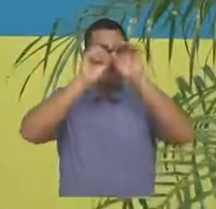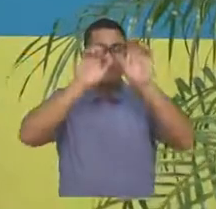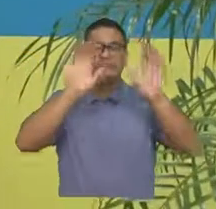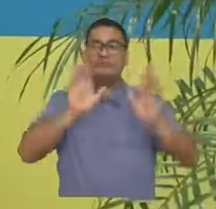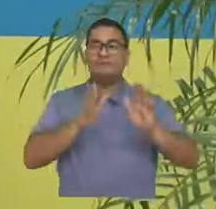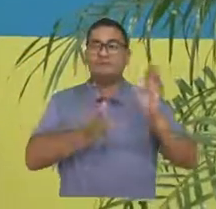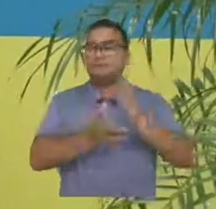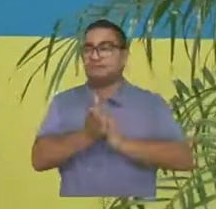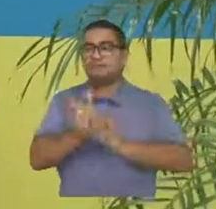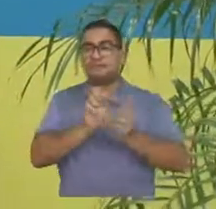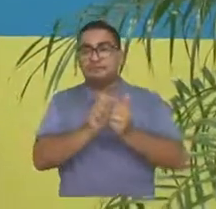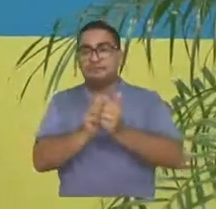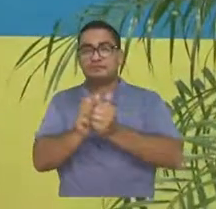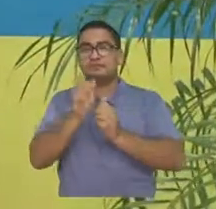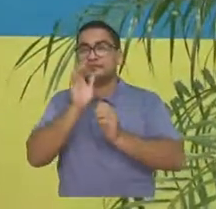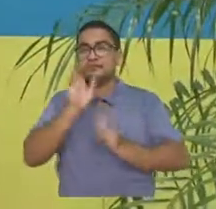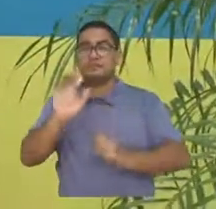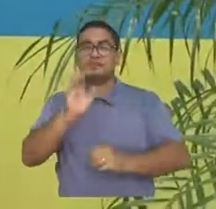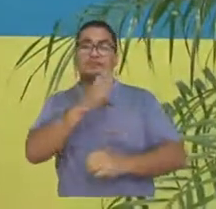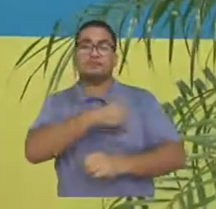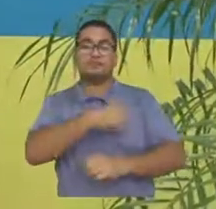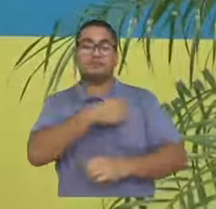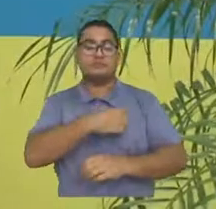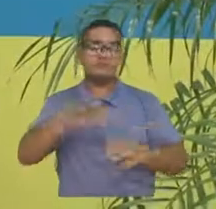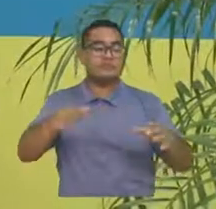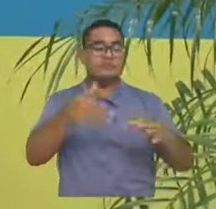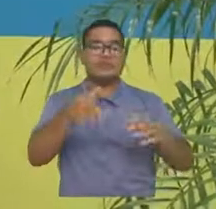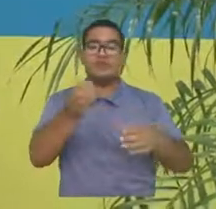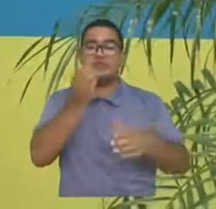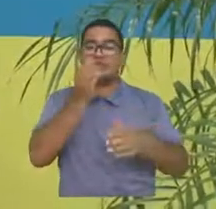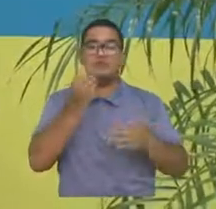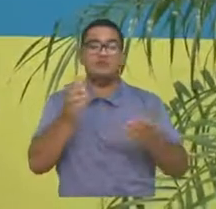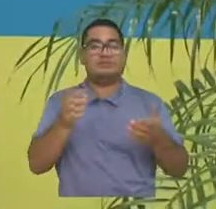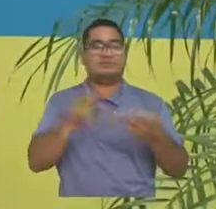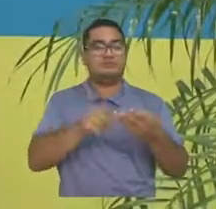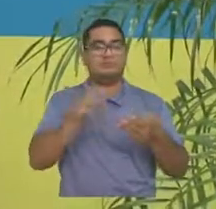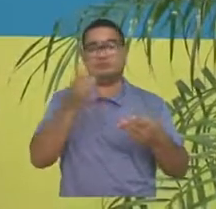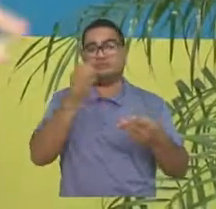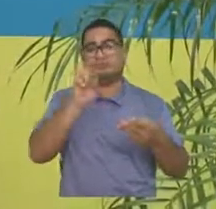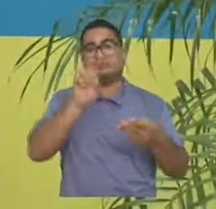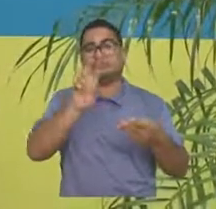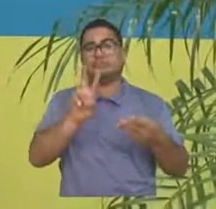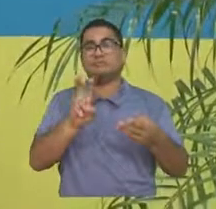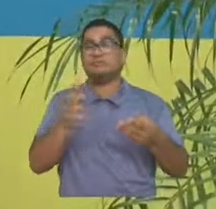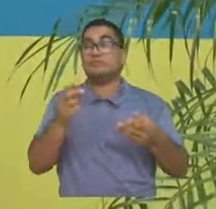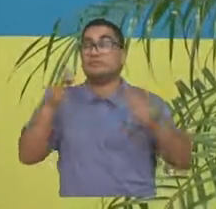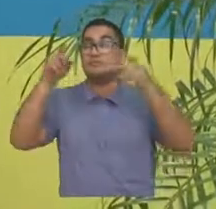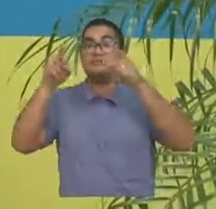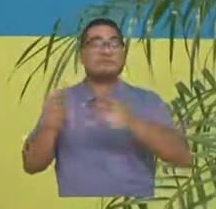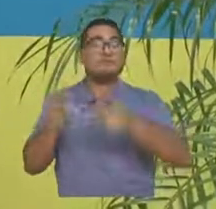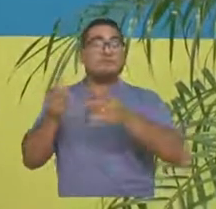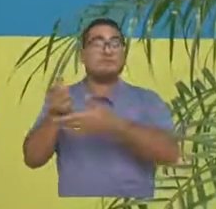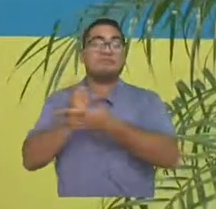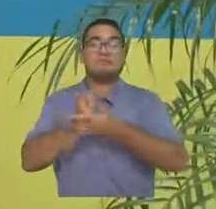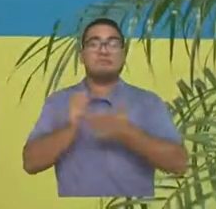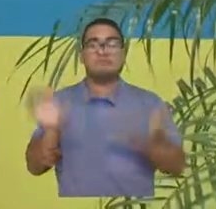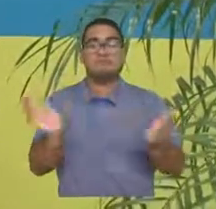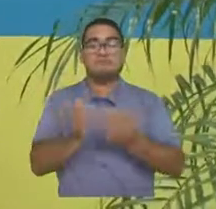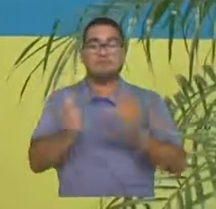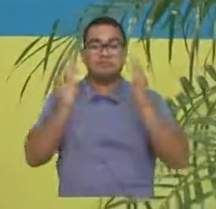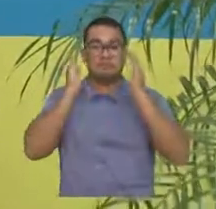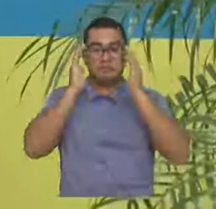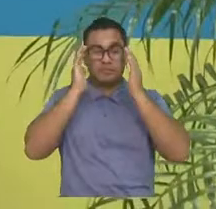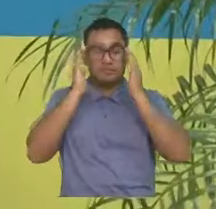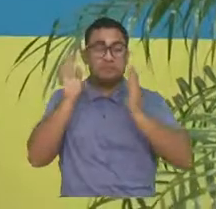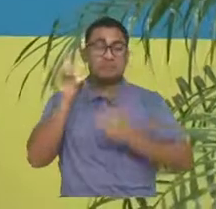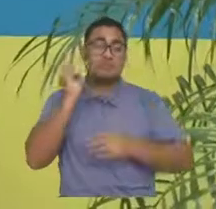niño, que tengo que hacer el desayuno, que tengo que hacer el almuerzo, que no tengo quien me ayude, que, por ejemplo, las mamás que